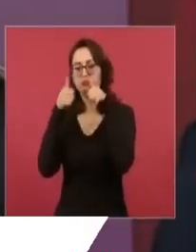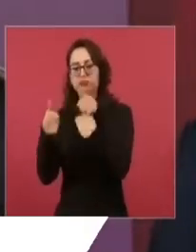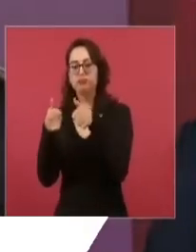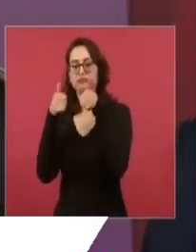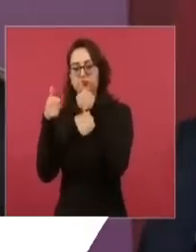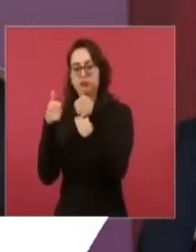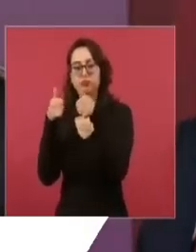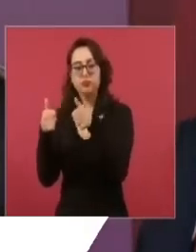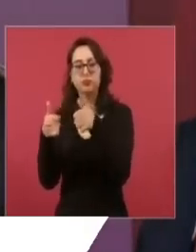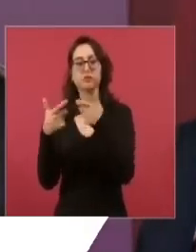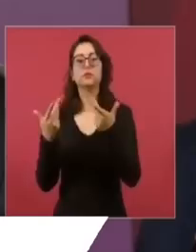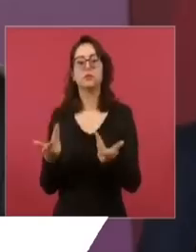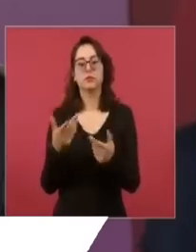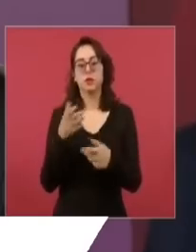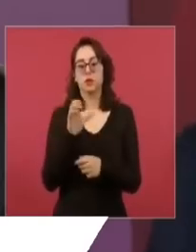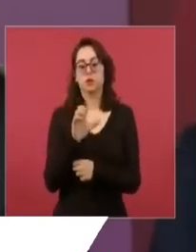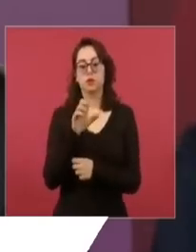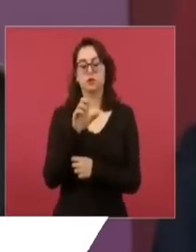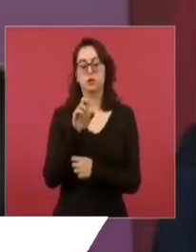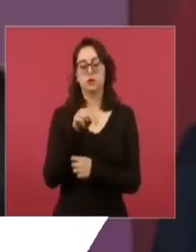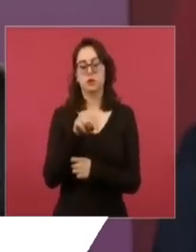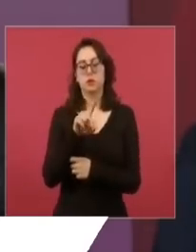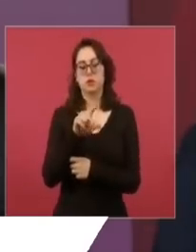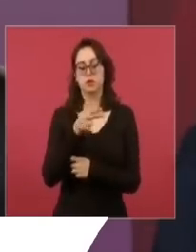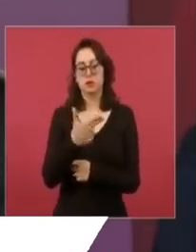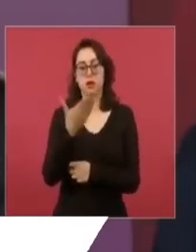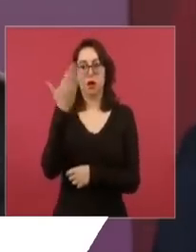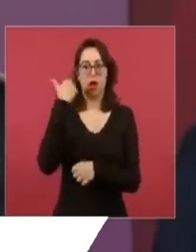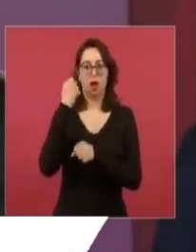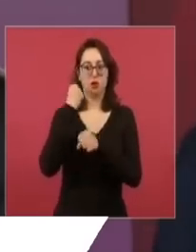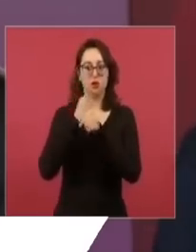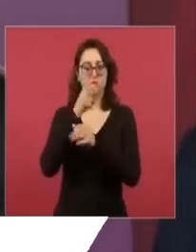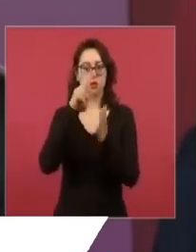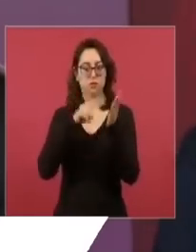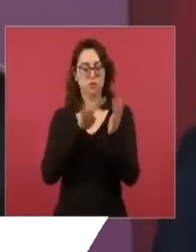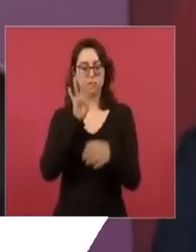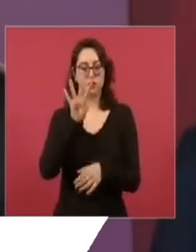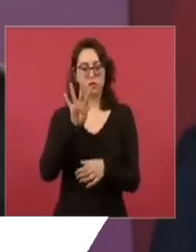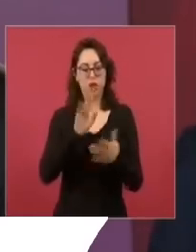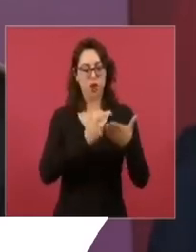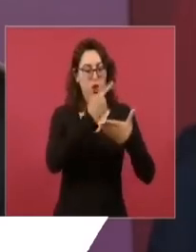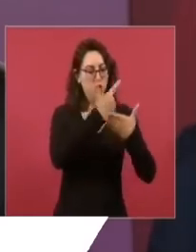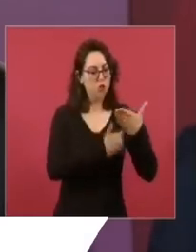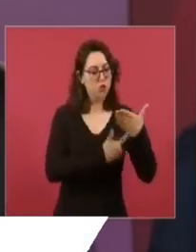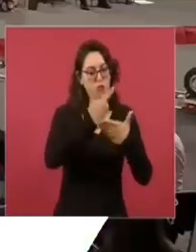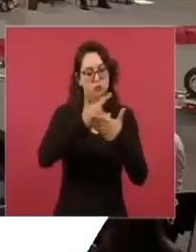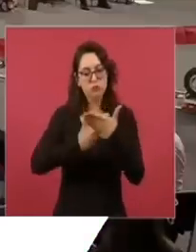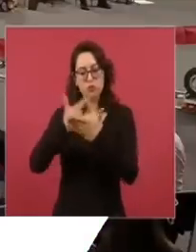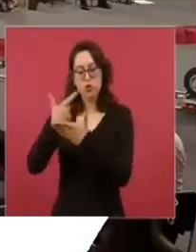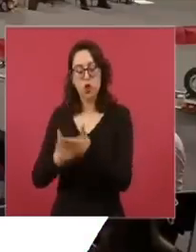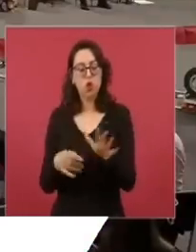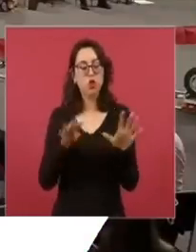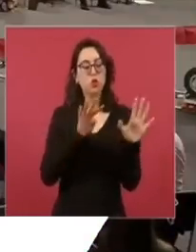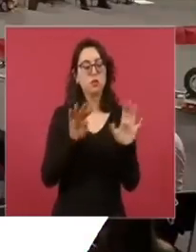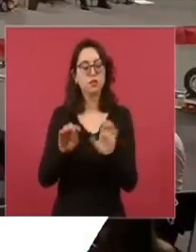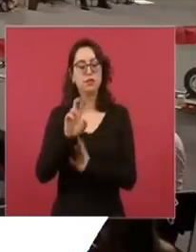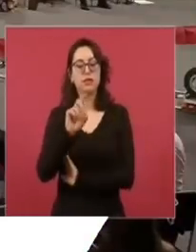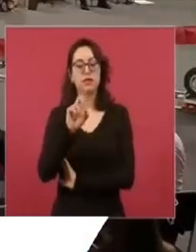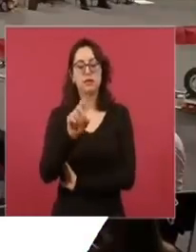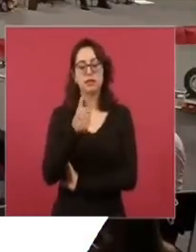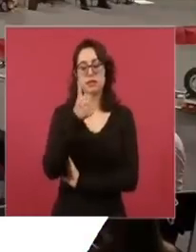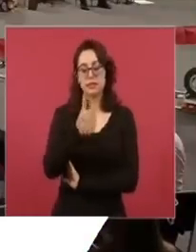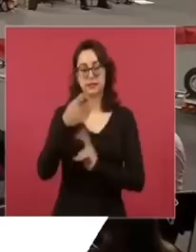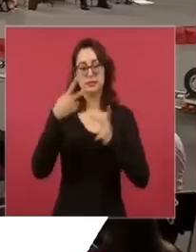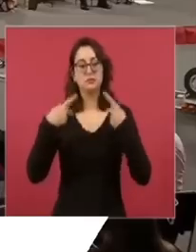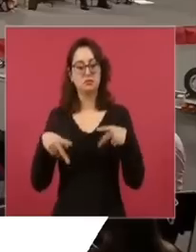informe detallado sobre cómo van estas trabajos de resarcimiento para las víctimas y también llamó precisamente Pues